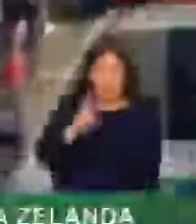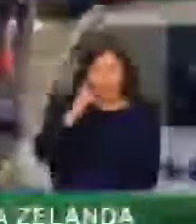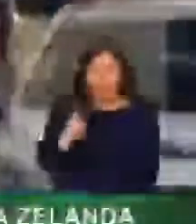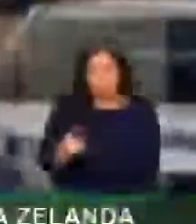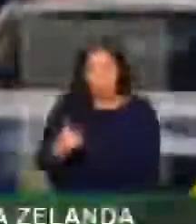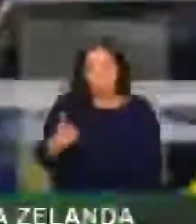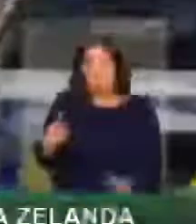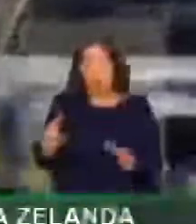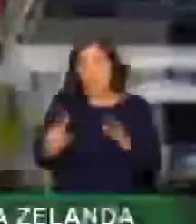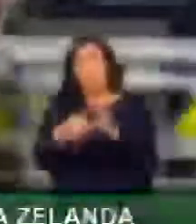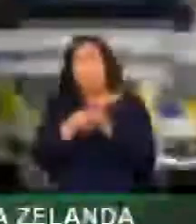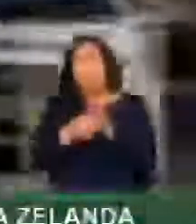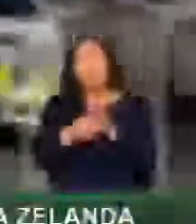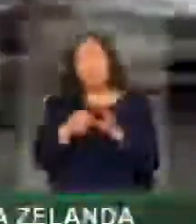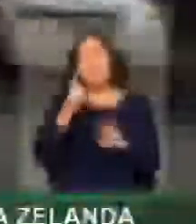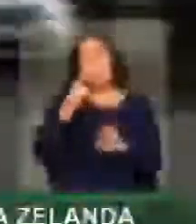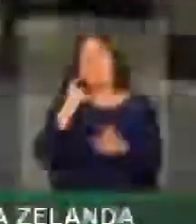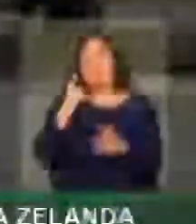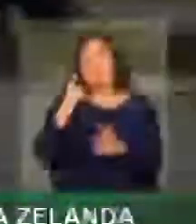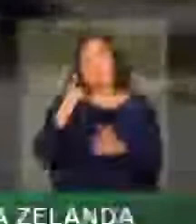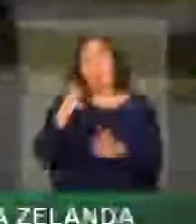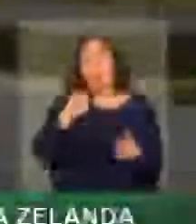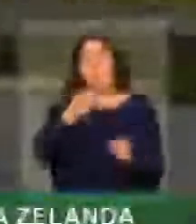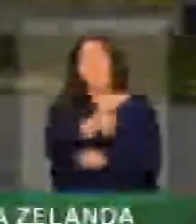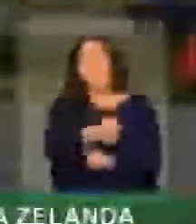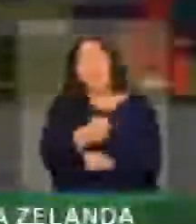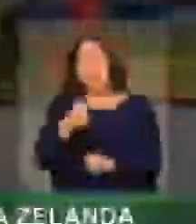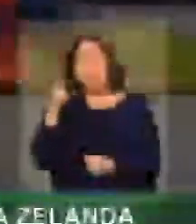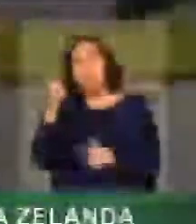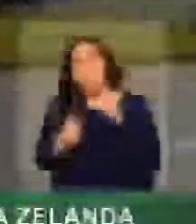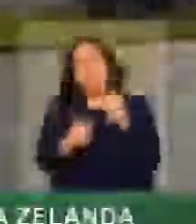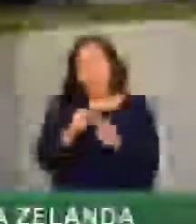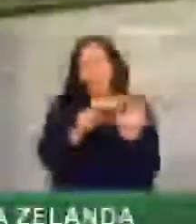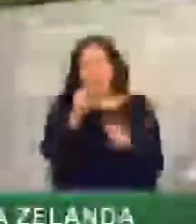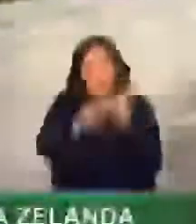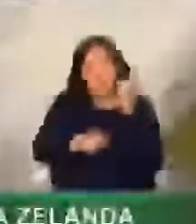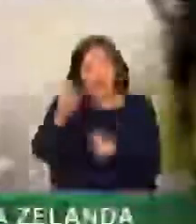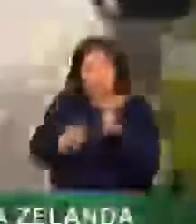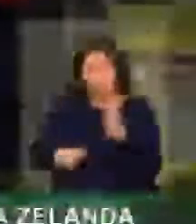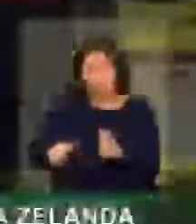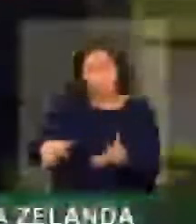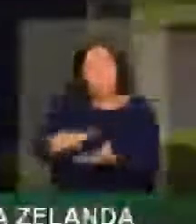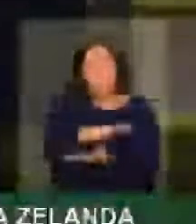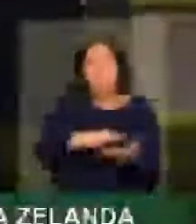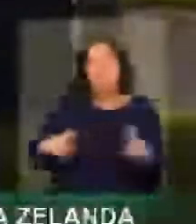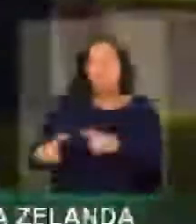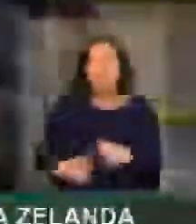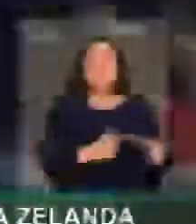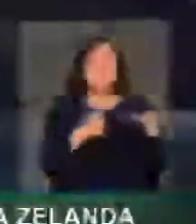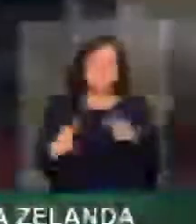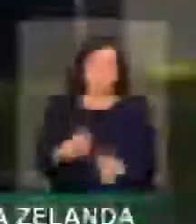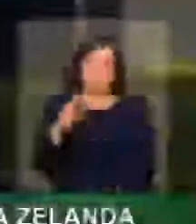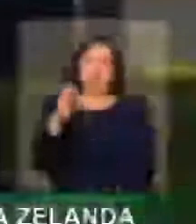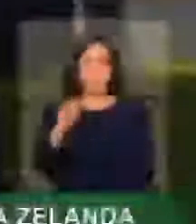Estado Islámico apuñaló e hirió a 6 personas este viernes en un supermercado de Auckland, en Nueva Zelanda, antes de ser abatido por la